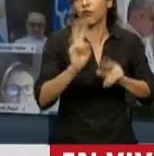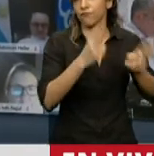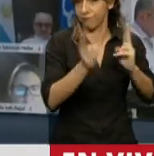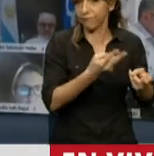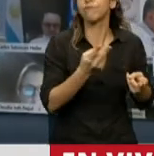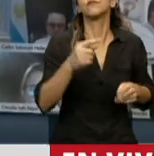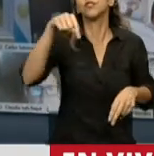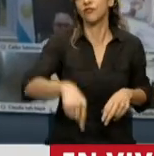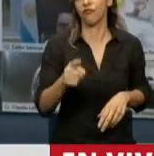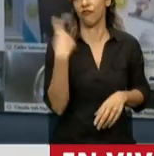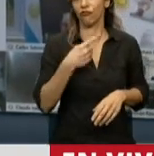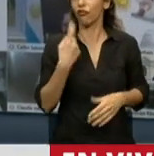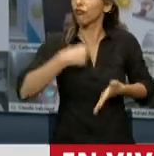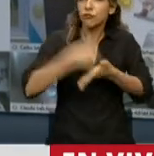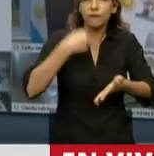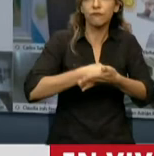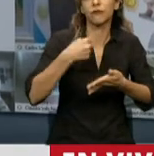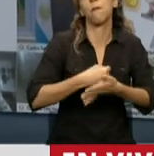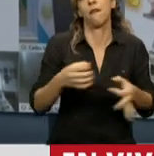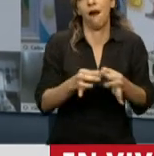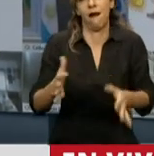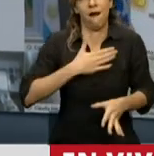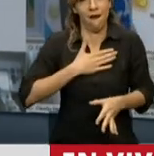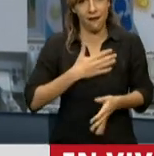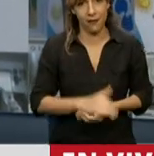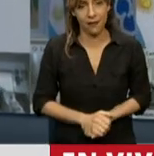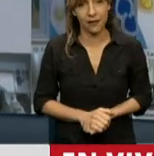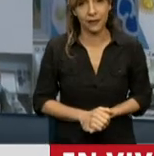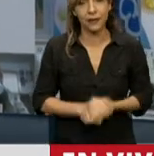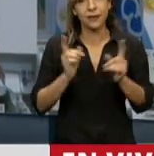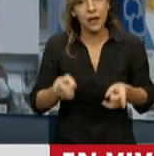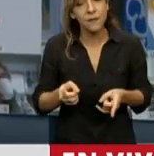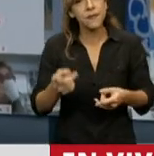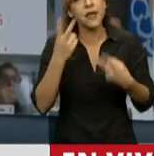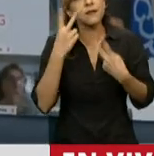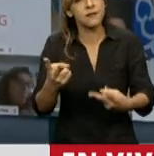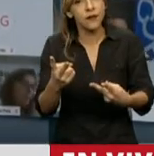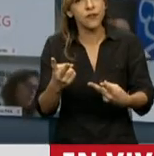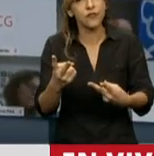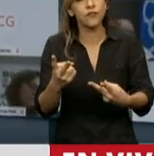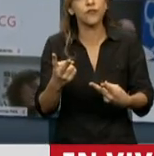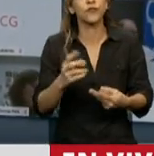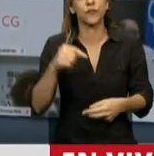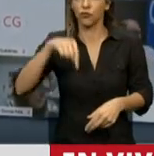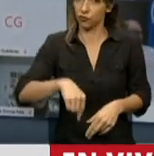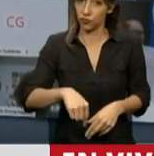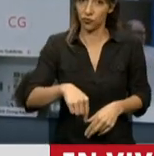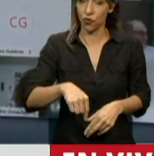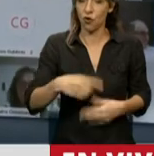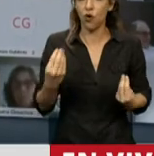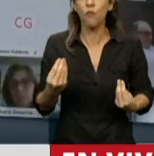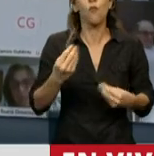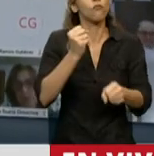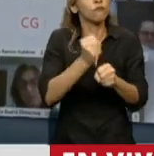soberanía para todos los argentinos. Quiero reconocer esta noche una enorme